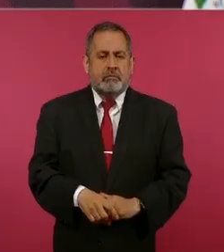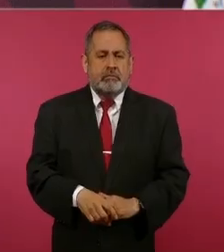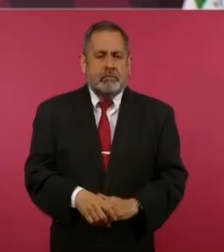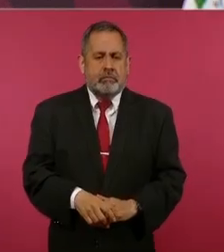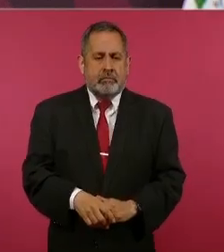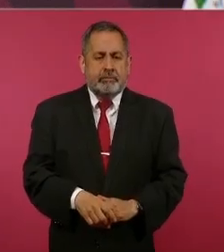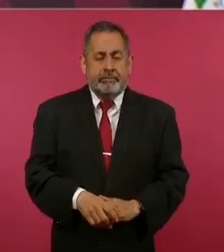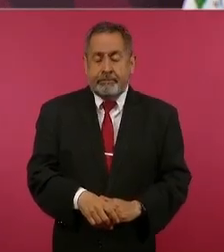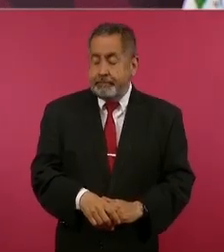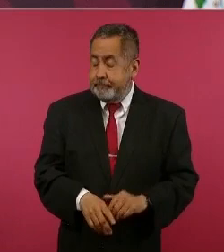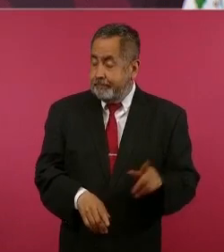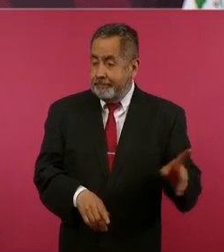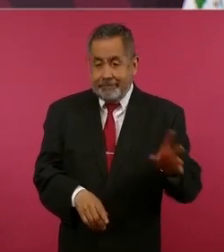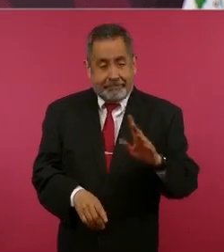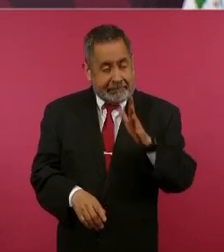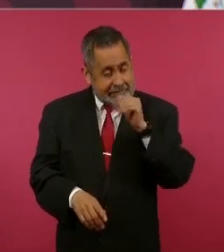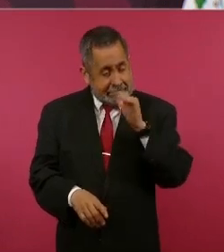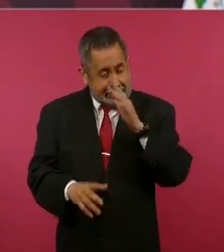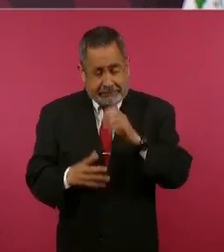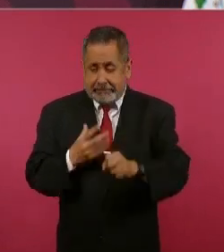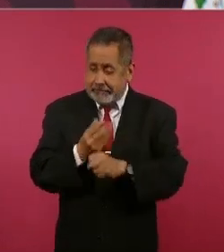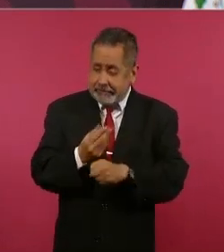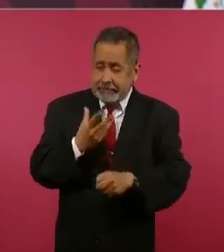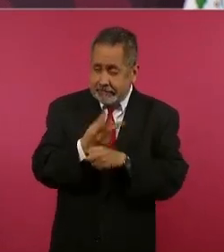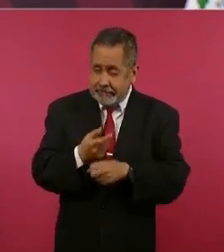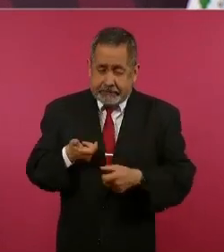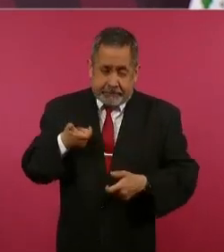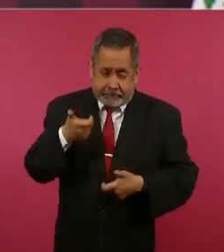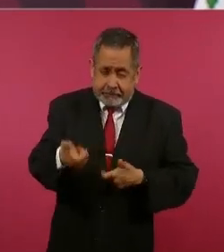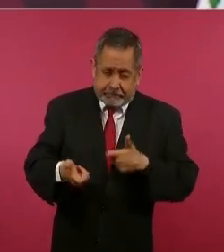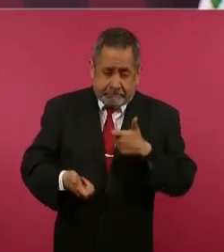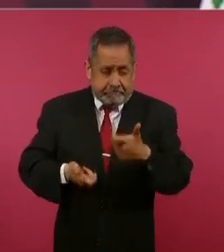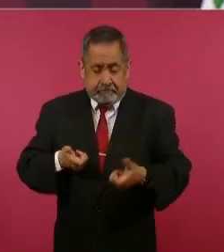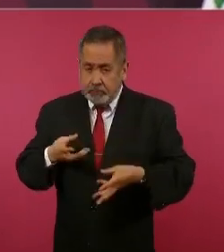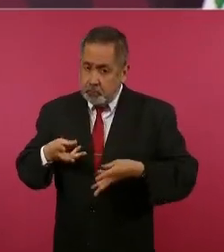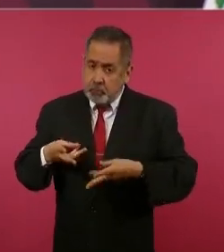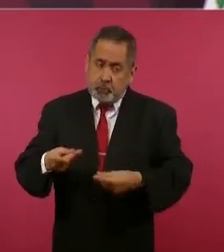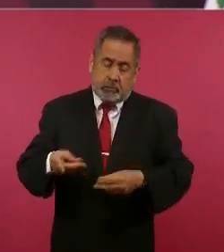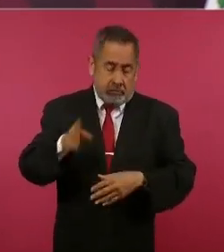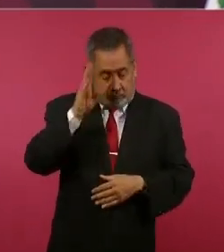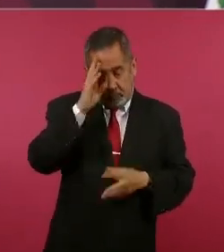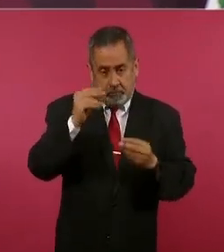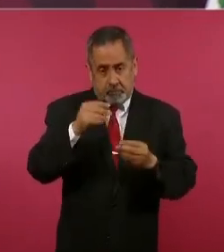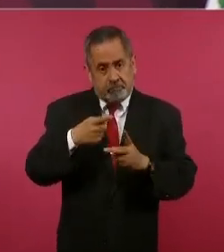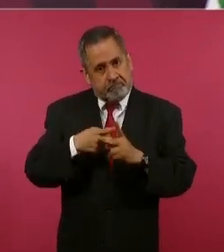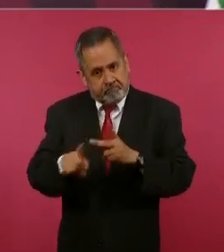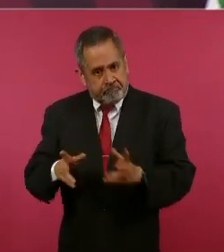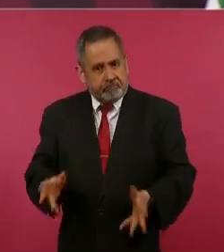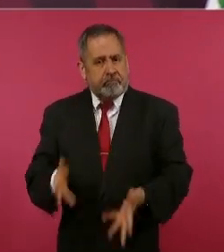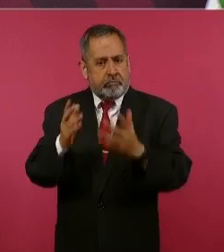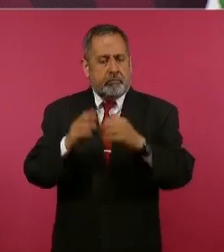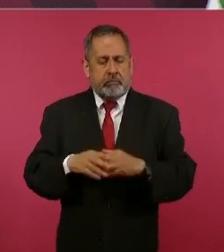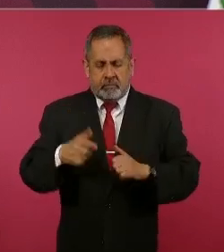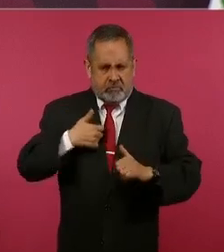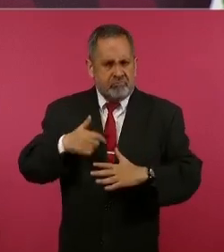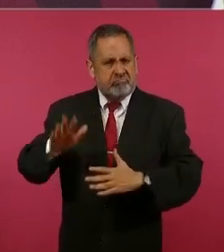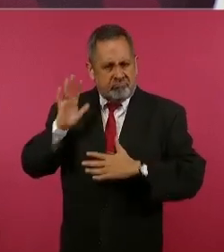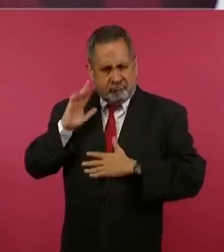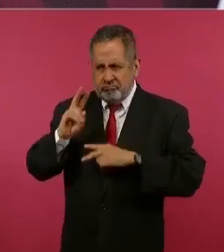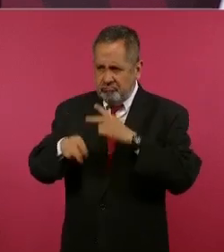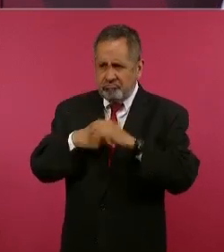Y nos costó muchísimo echarlo a andar, y nos comprometimos